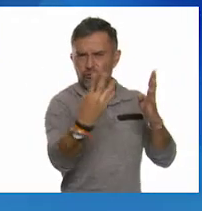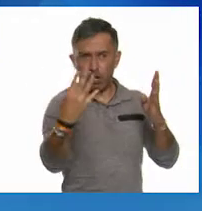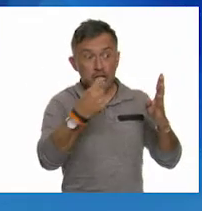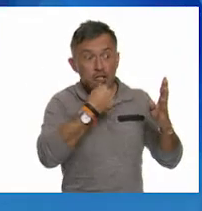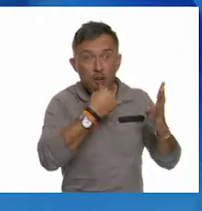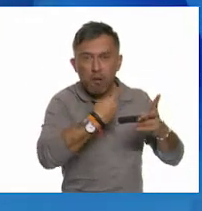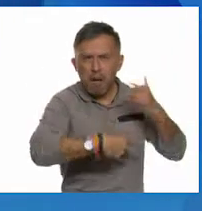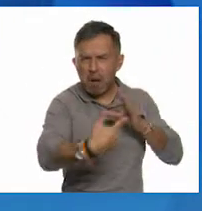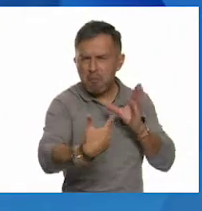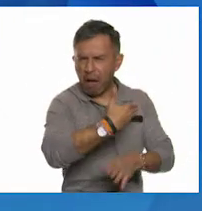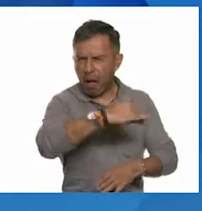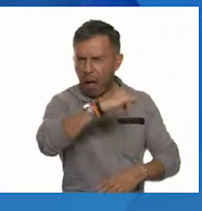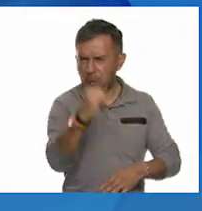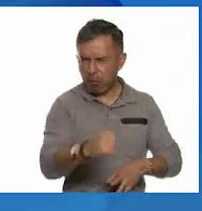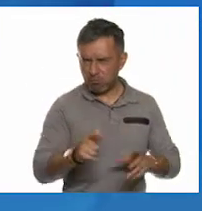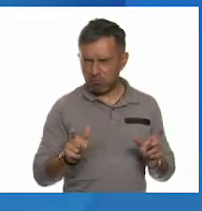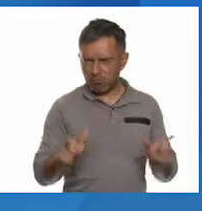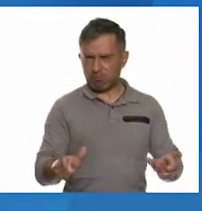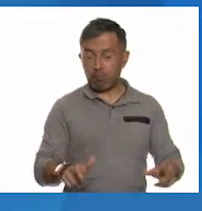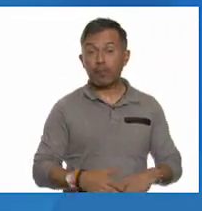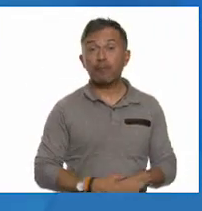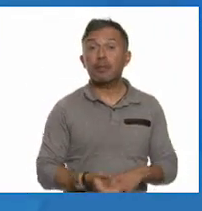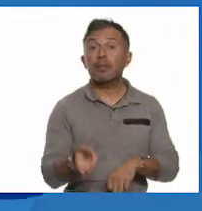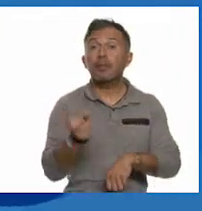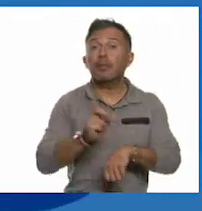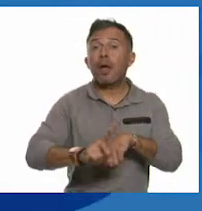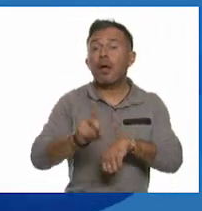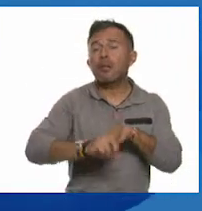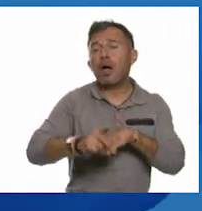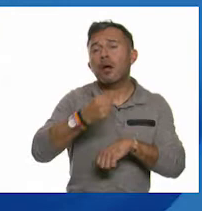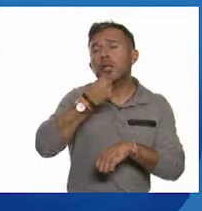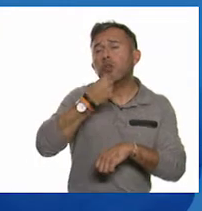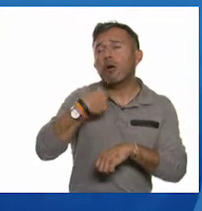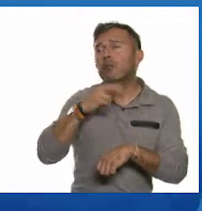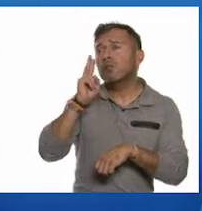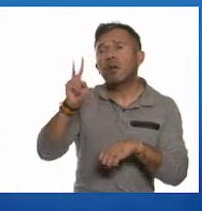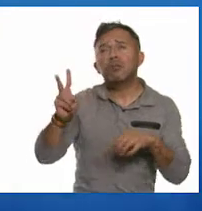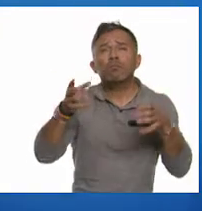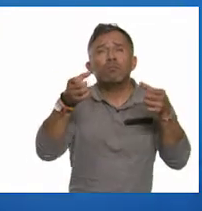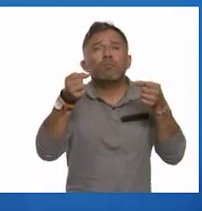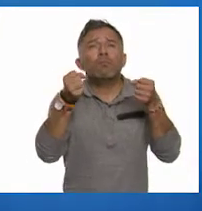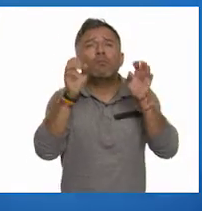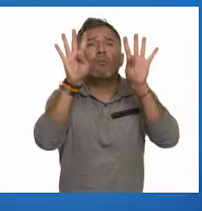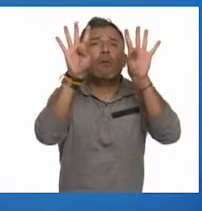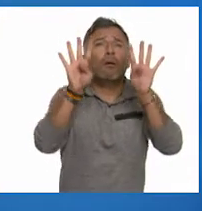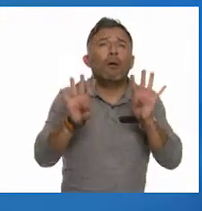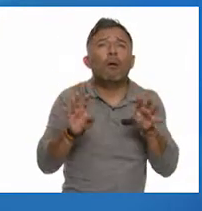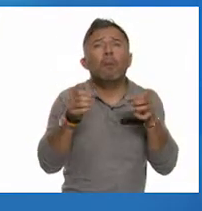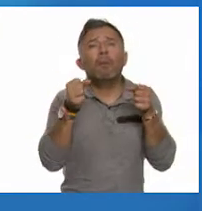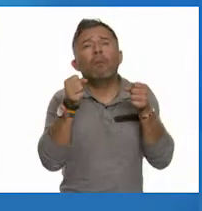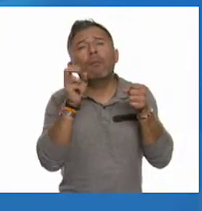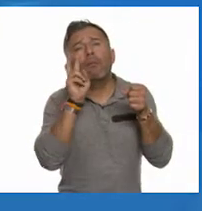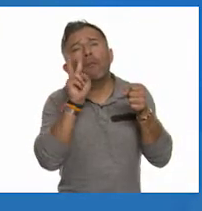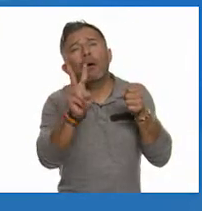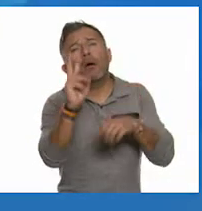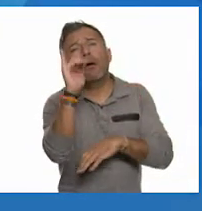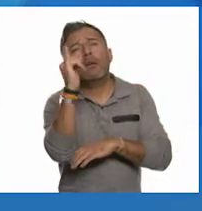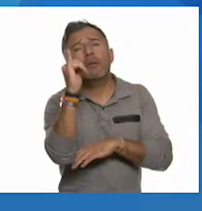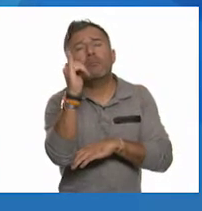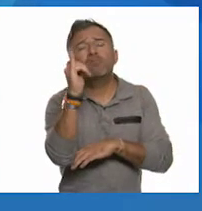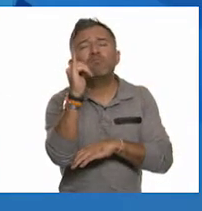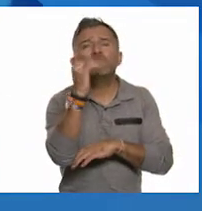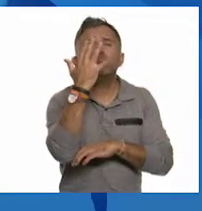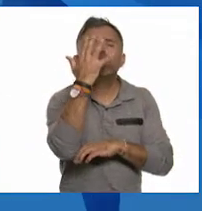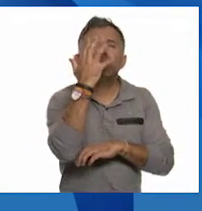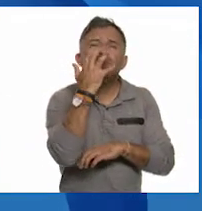allí. Todos los días, los niños miraban entre los barrotes el jardín y luego se marchaban tristes a buscar